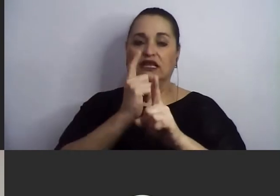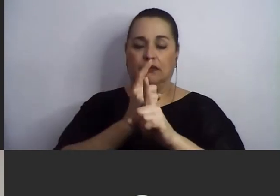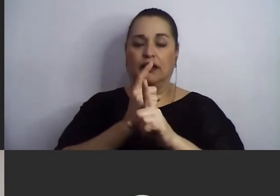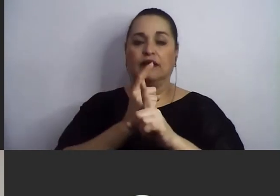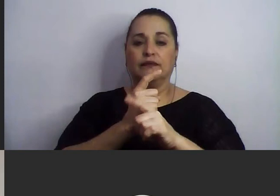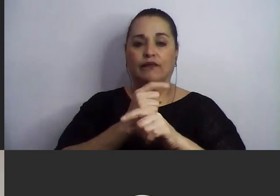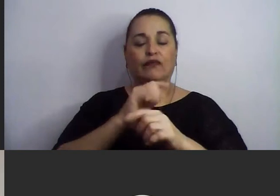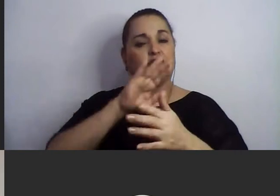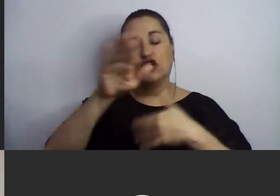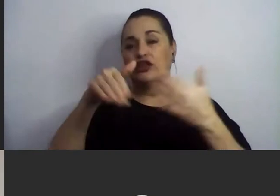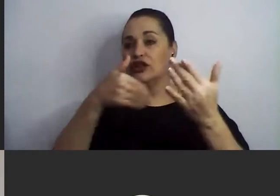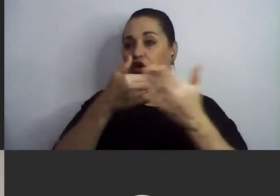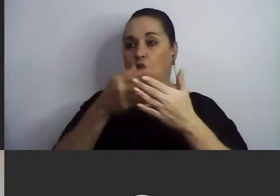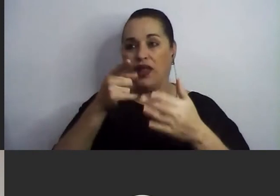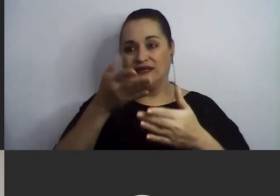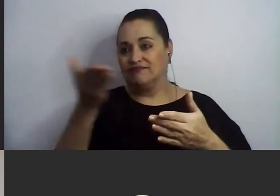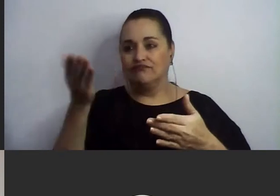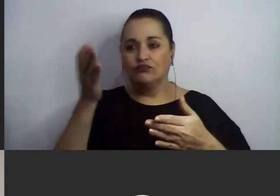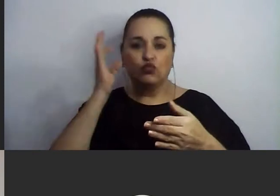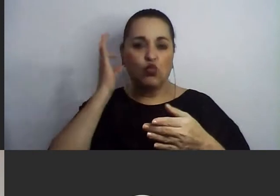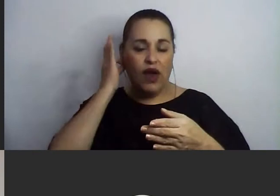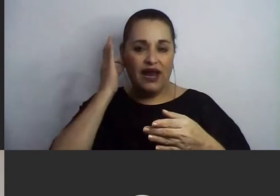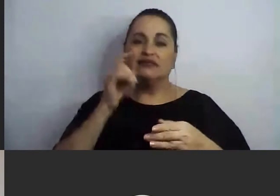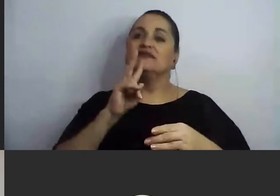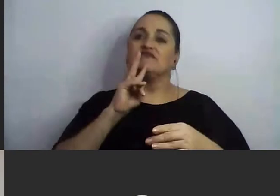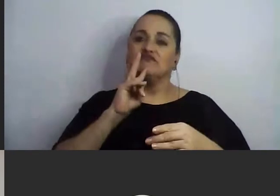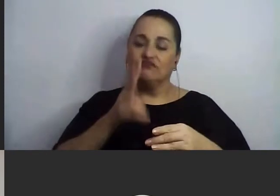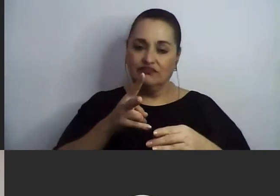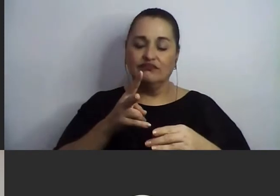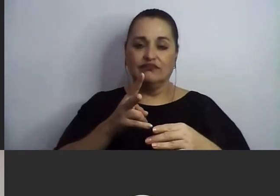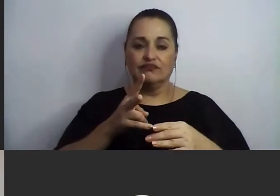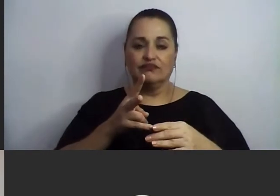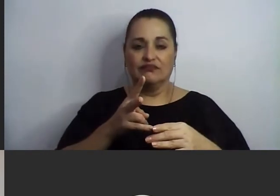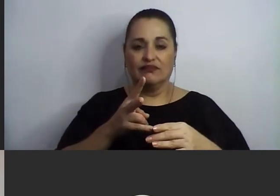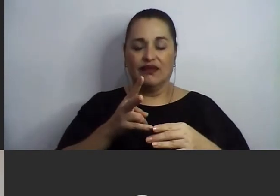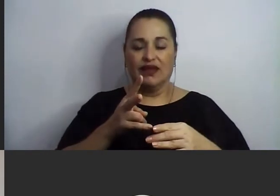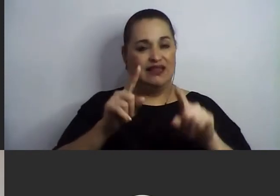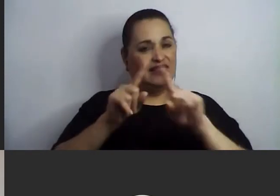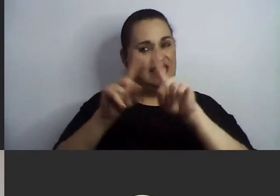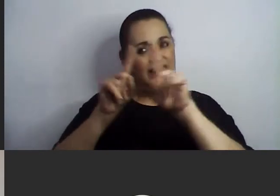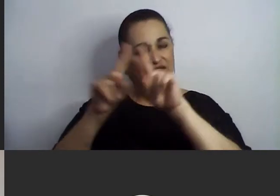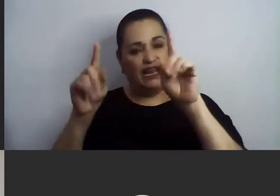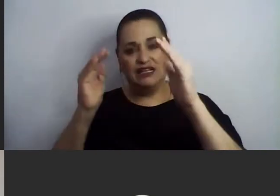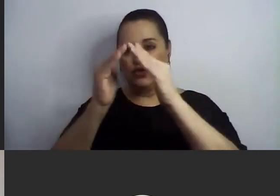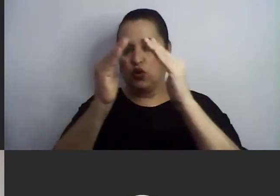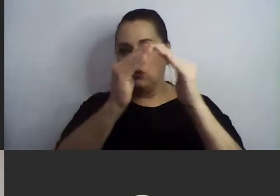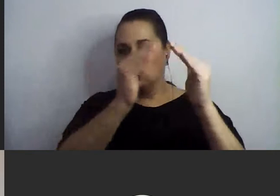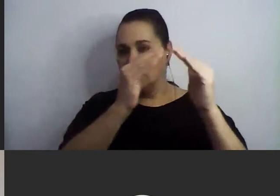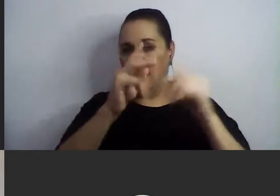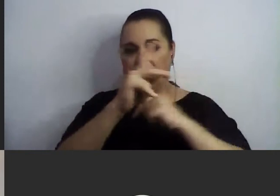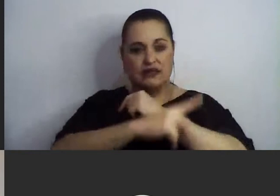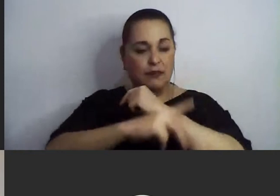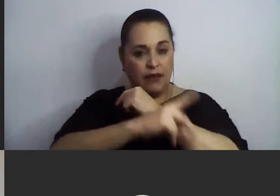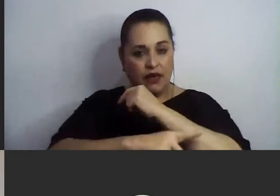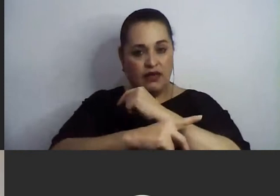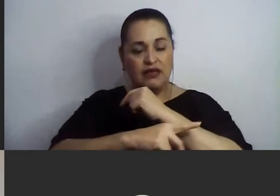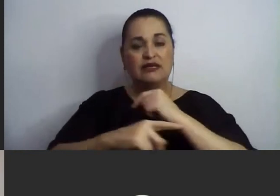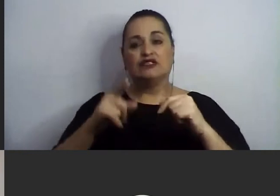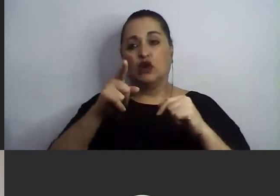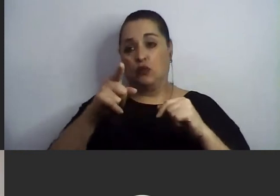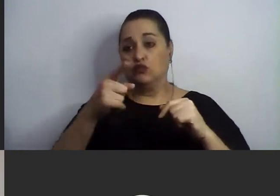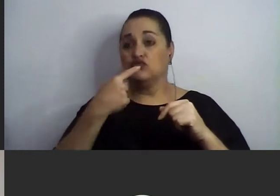por todas esas mujeres verdad que efectivamente están en las diferentes comunidades de nuestro país y que